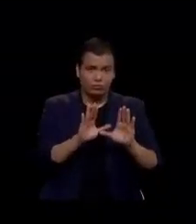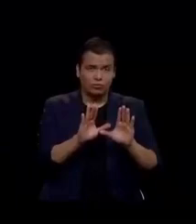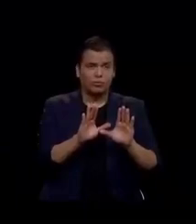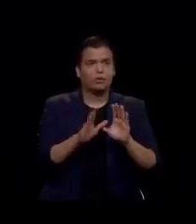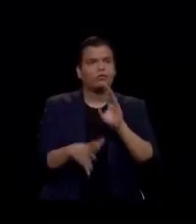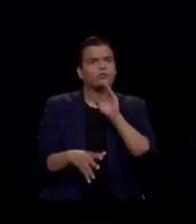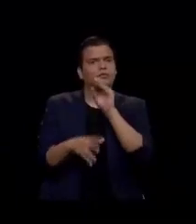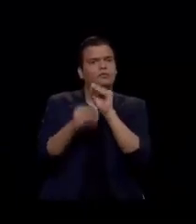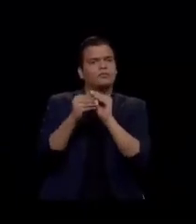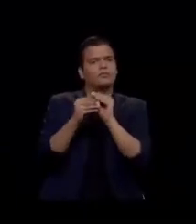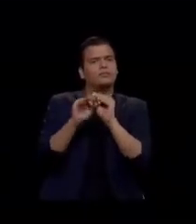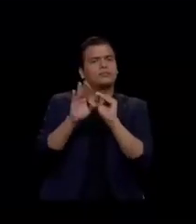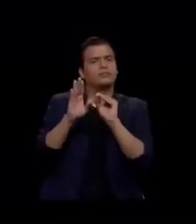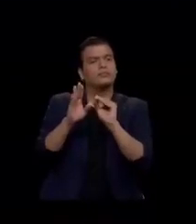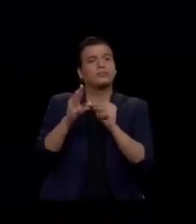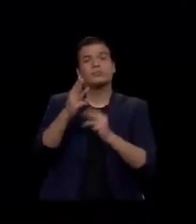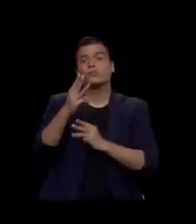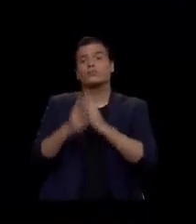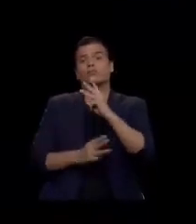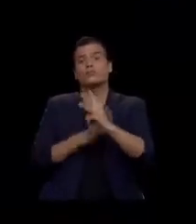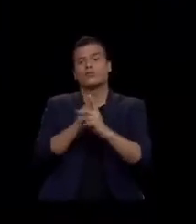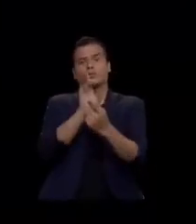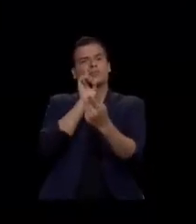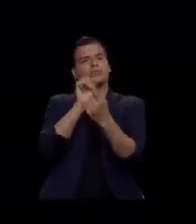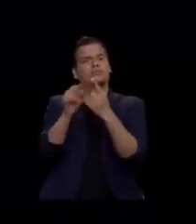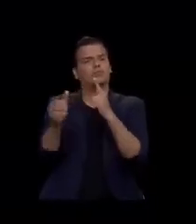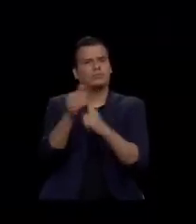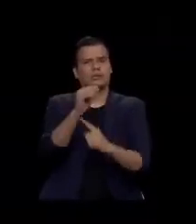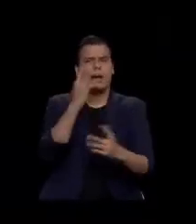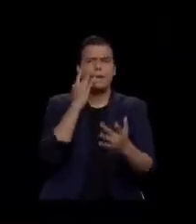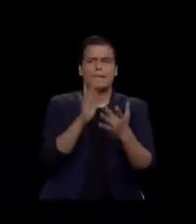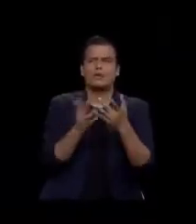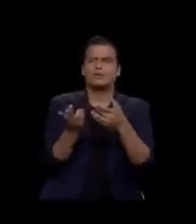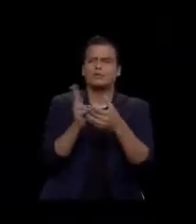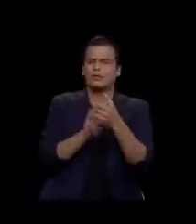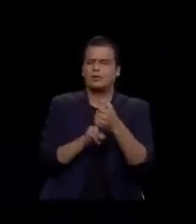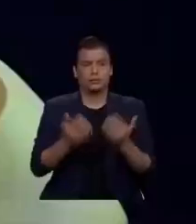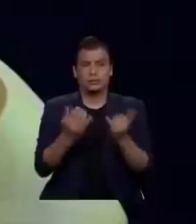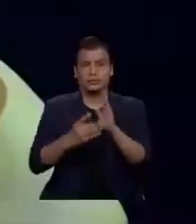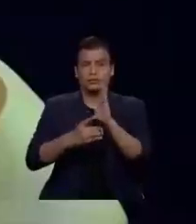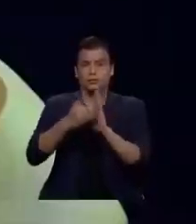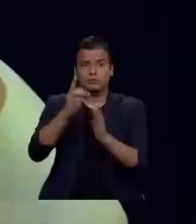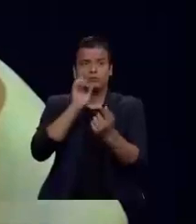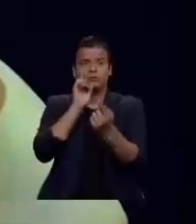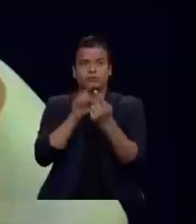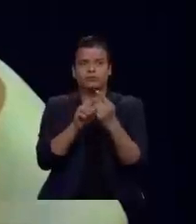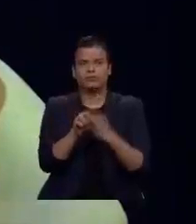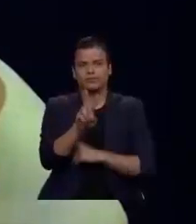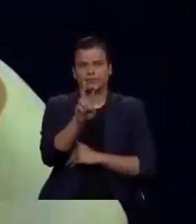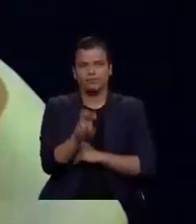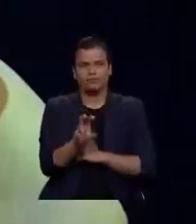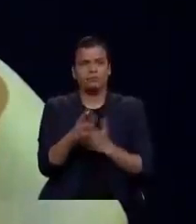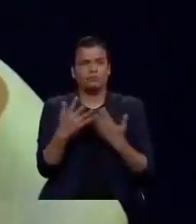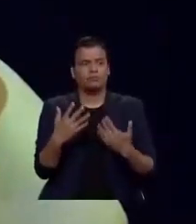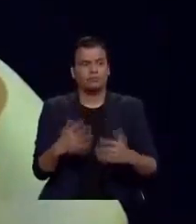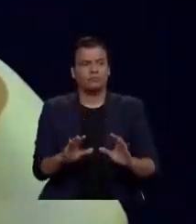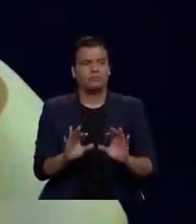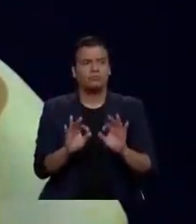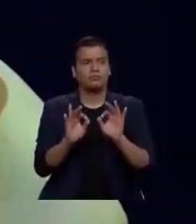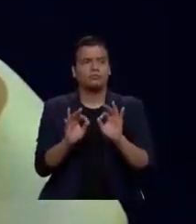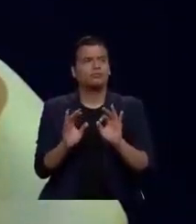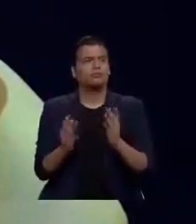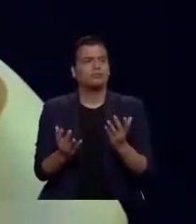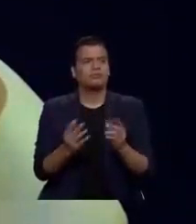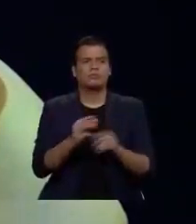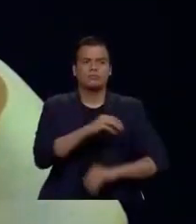como aquellos que tenemos como globo en el sentido de los objetivos de desarrollo sostenible el mintic implementa múltiples iniciativas